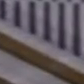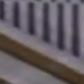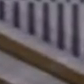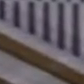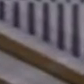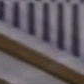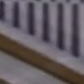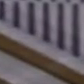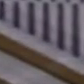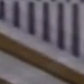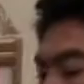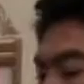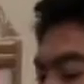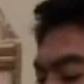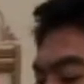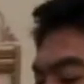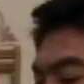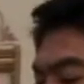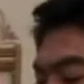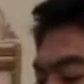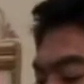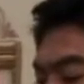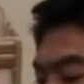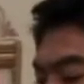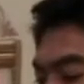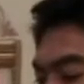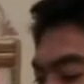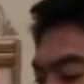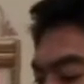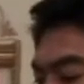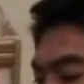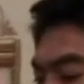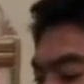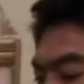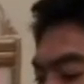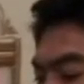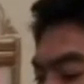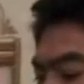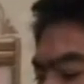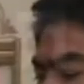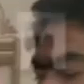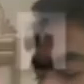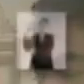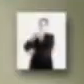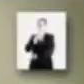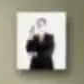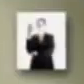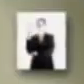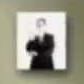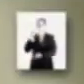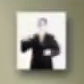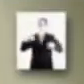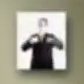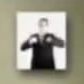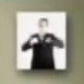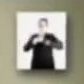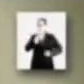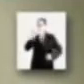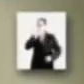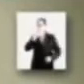No puedes. Las leyes han sido dictadas para que el ser humano las transgreda.